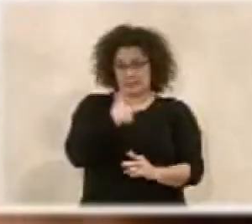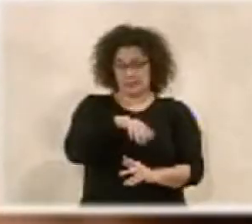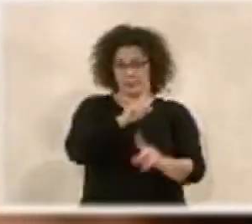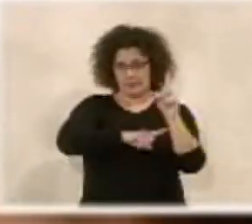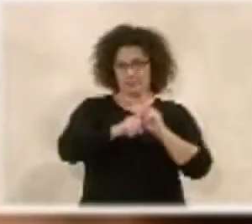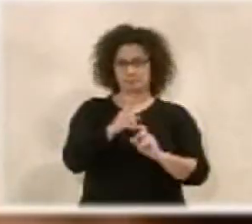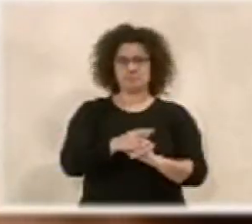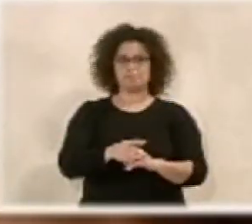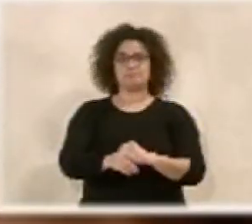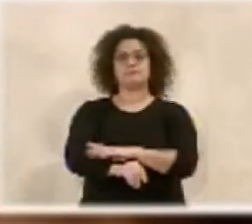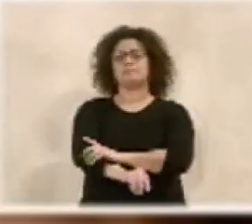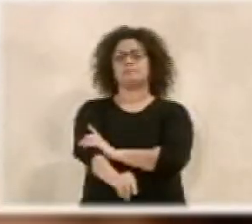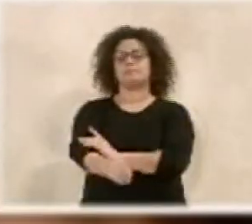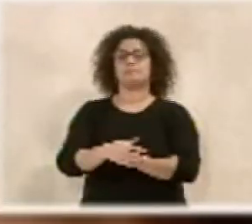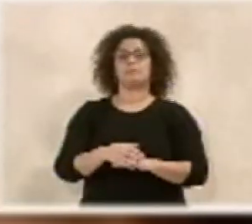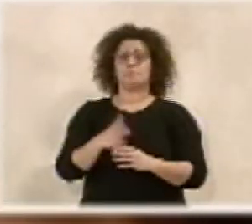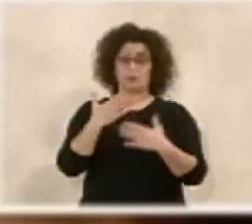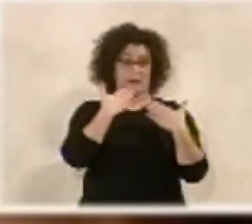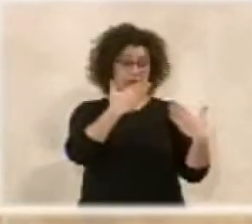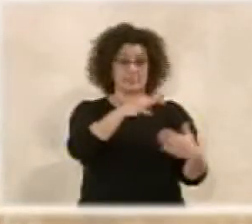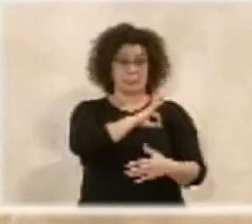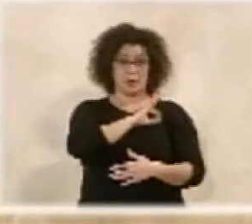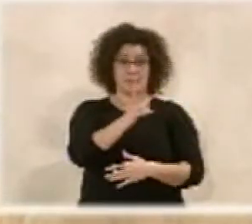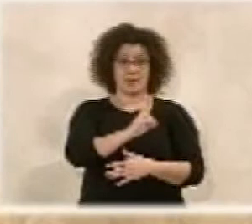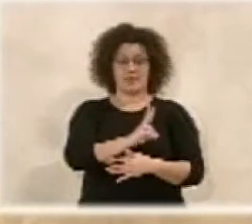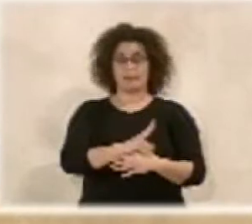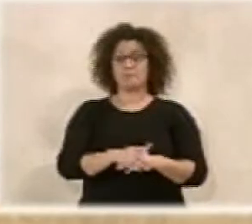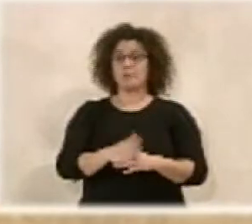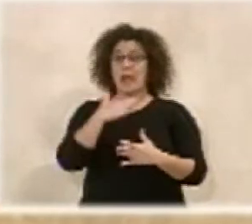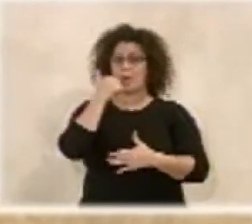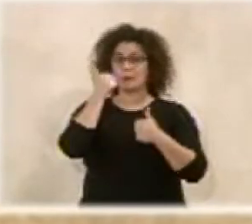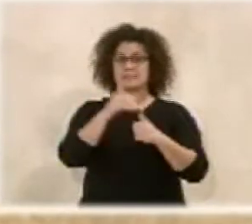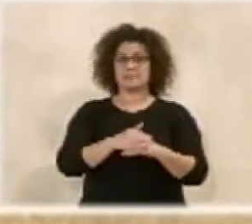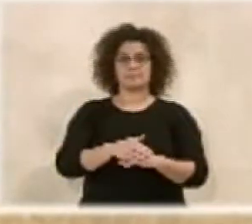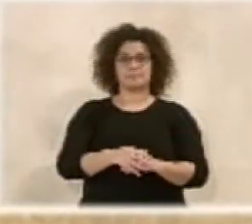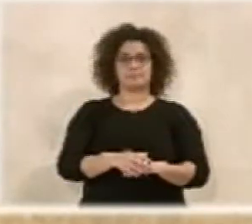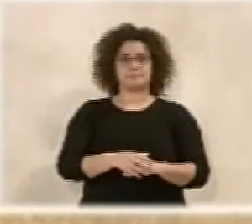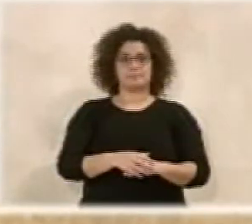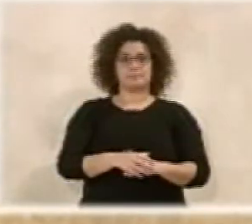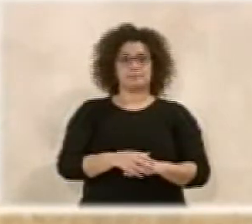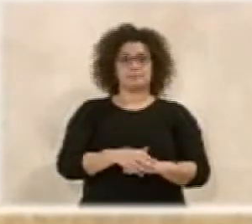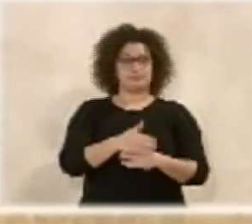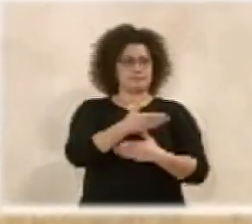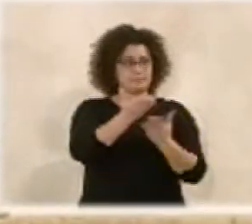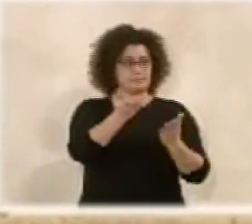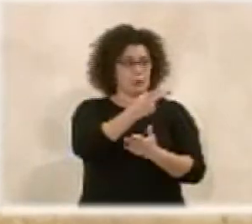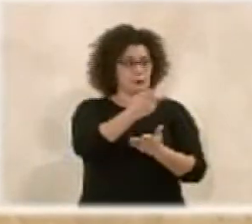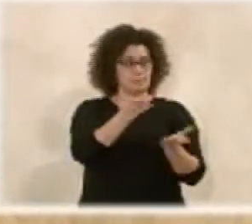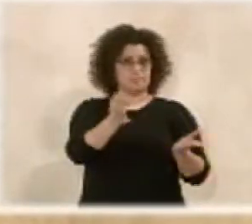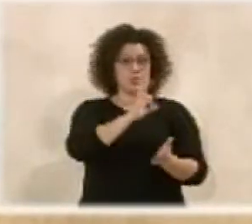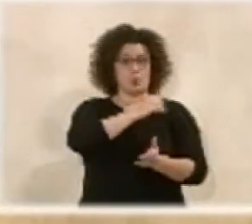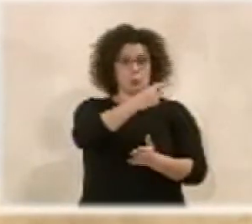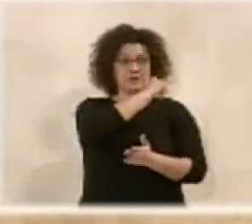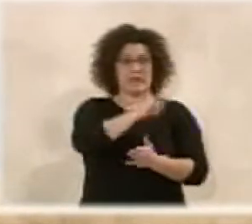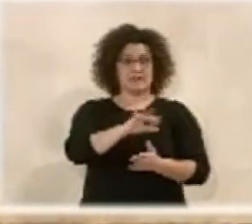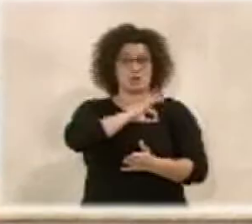ocasiona. Gracias. Muchas gracias, señora Valverde. ¿Alguna cuestión más? Sí. Cualquiera de los dos, señor Gutiérrez, señor